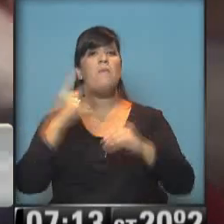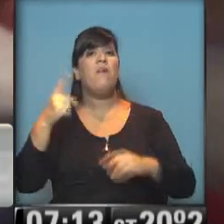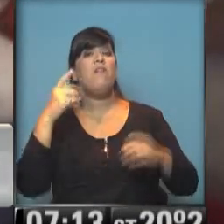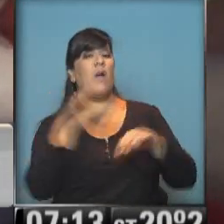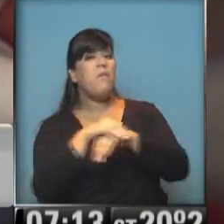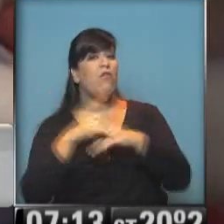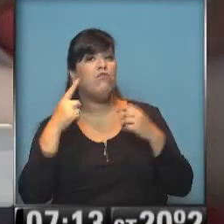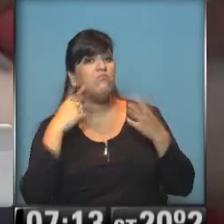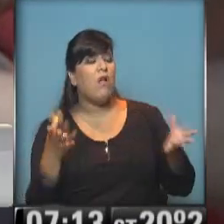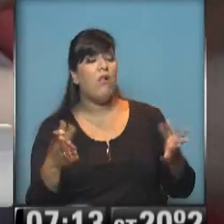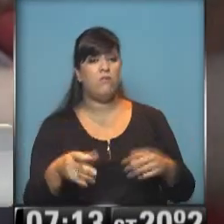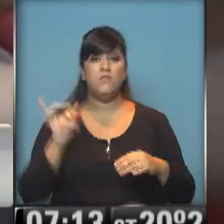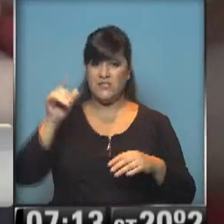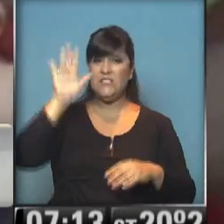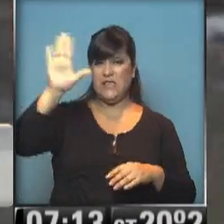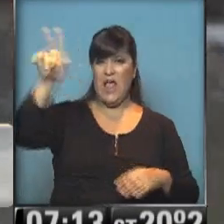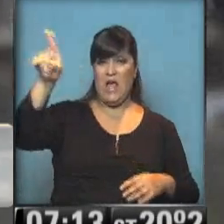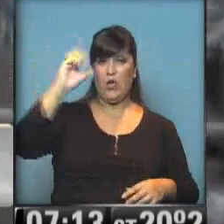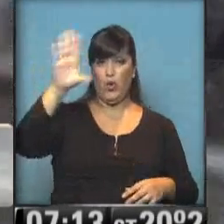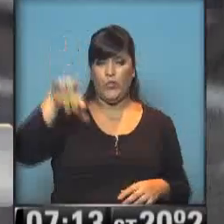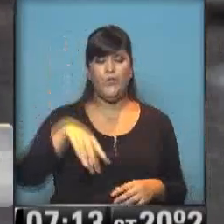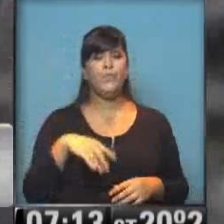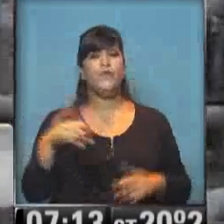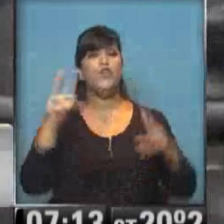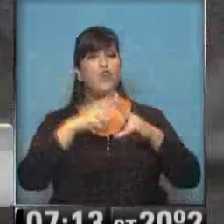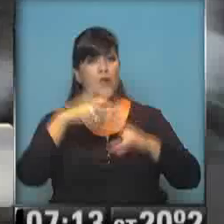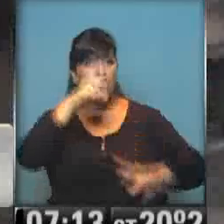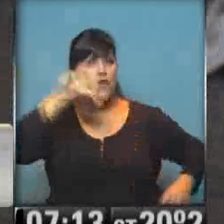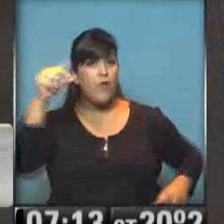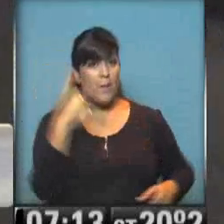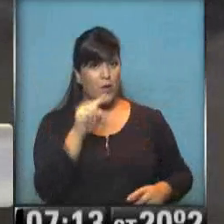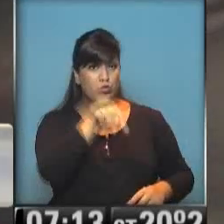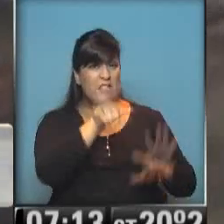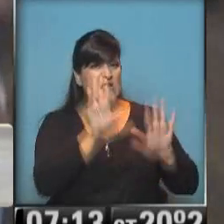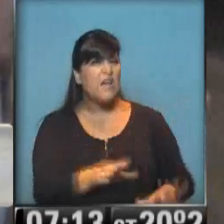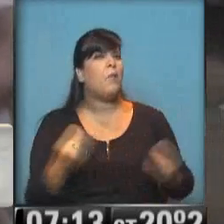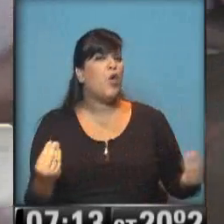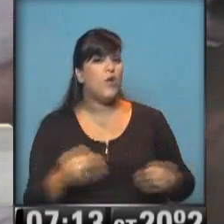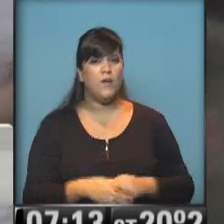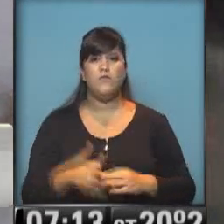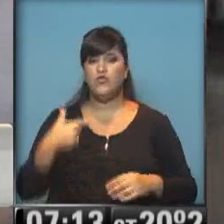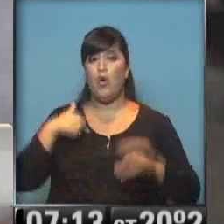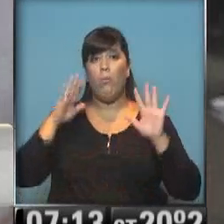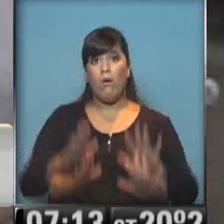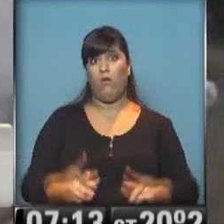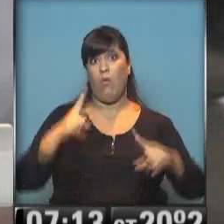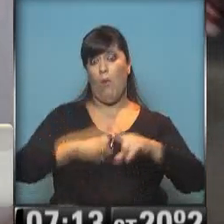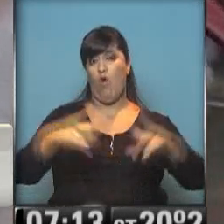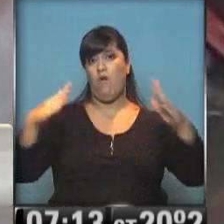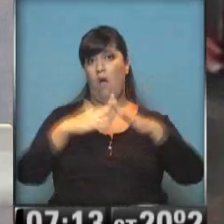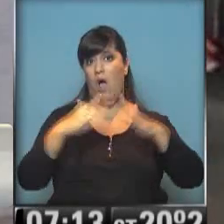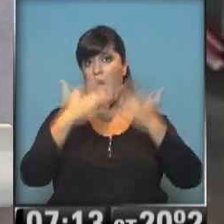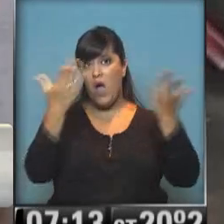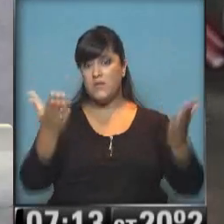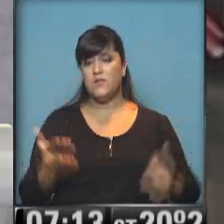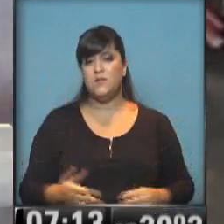amigos, están ahí también? Sí, están allá. Su sobrino se fue, pero usted se queda. ¿Por qué motivo? Sí, yo me quedo por la casa porque se lo van